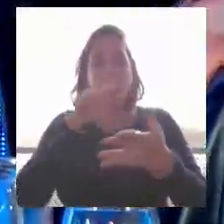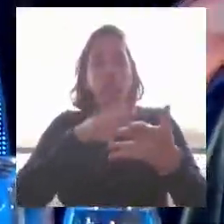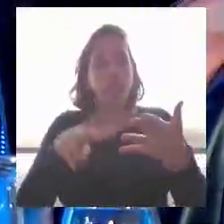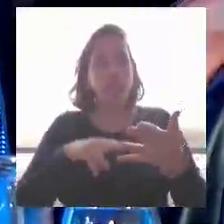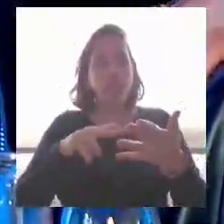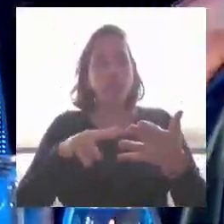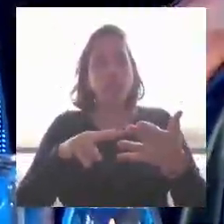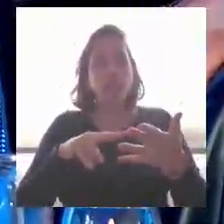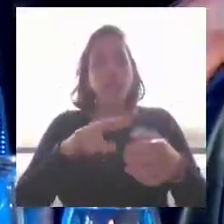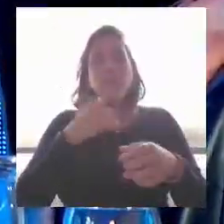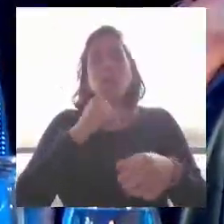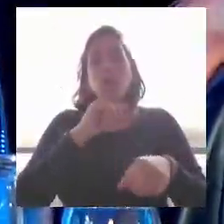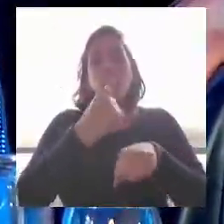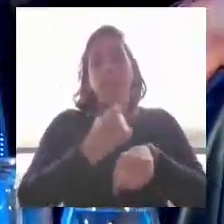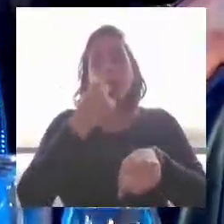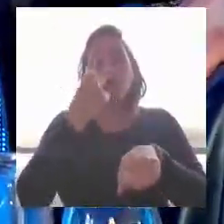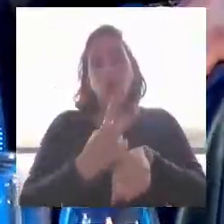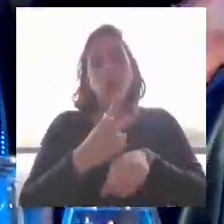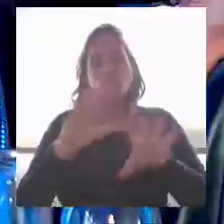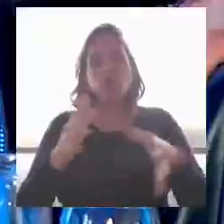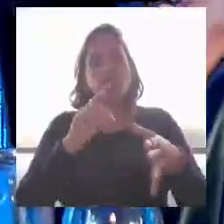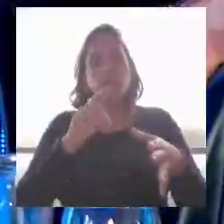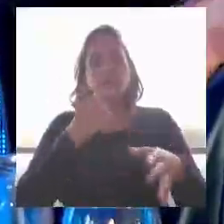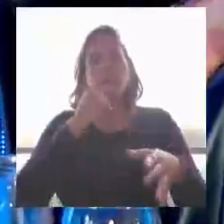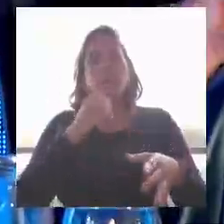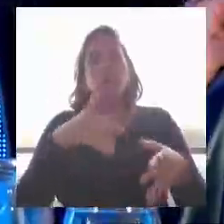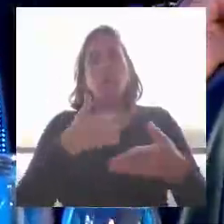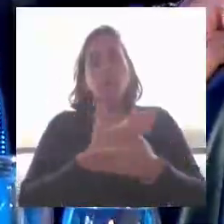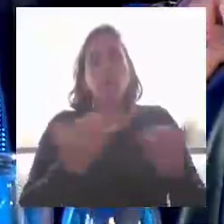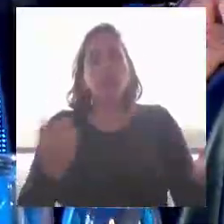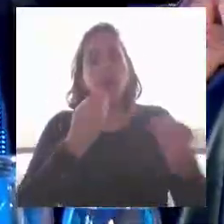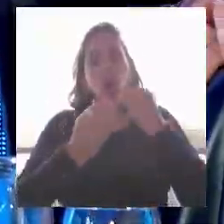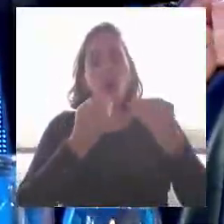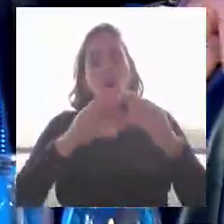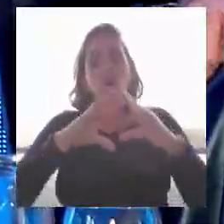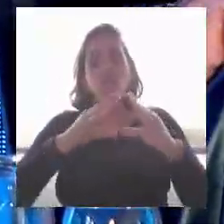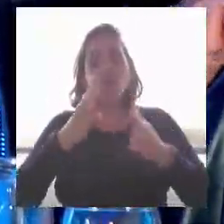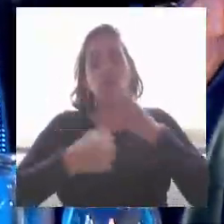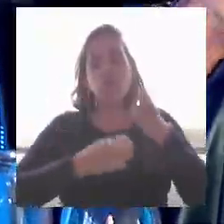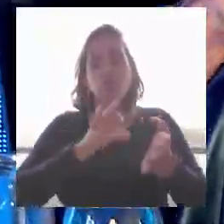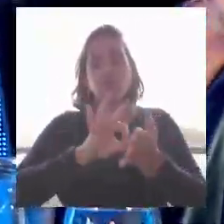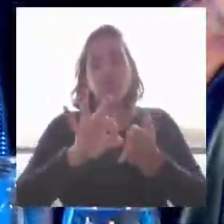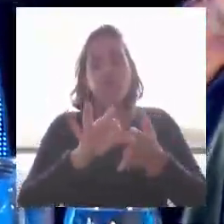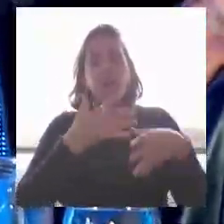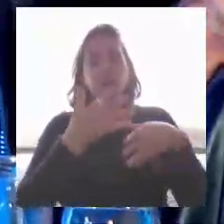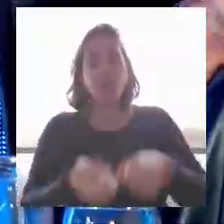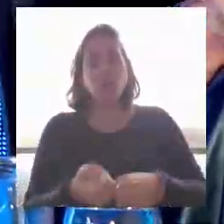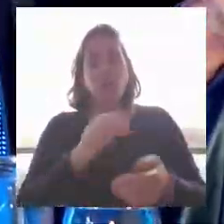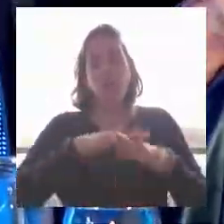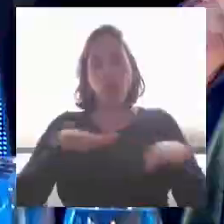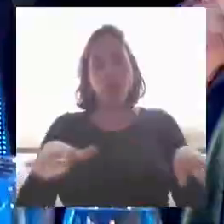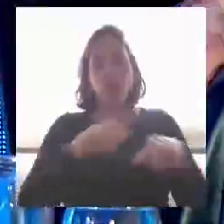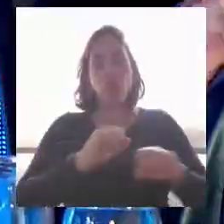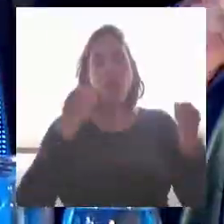en segundo implica mostrarle cómo funciona este sistema y ayudar a los niños a que practiquen en este sistema, es decir, a que